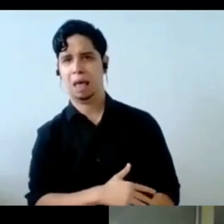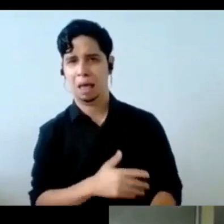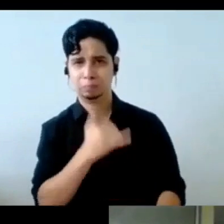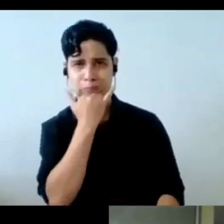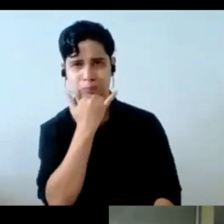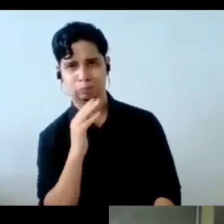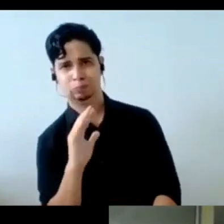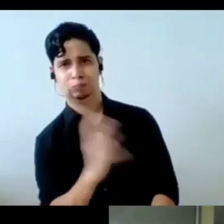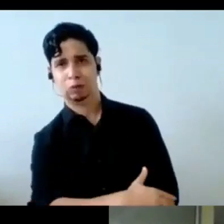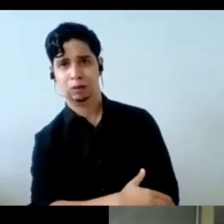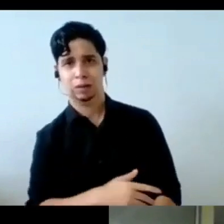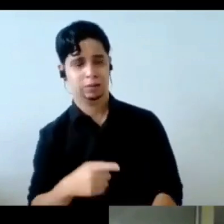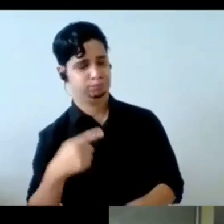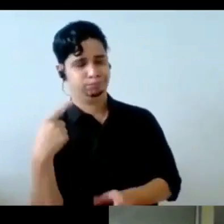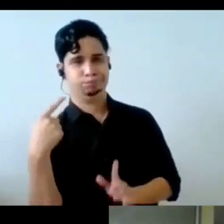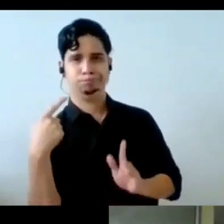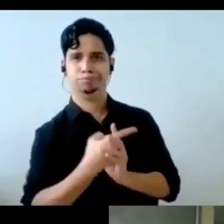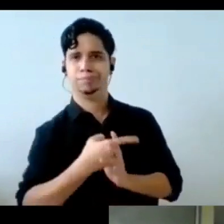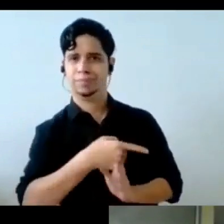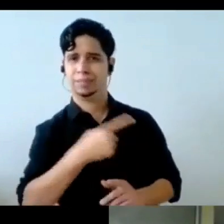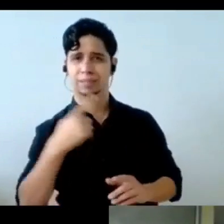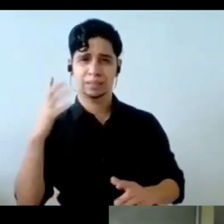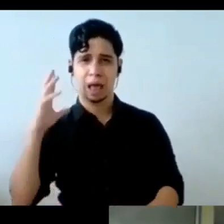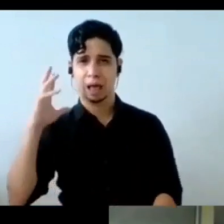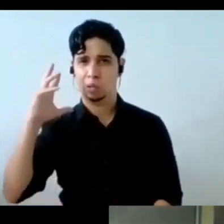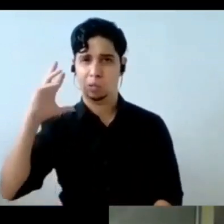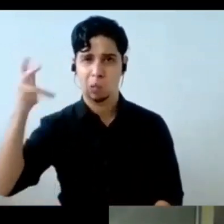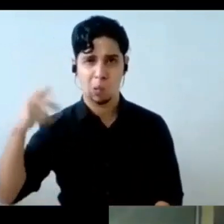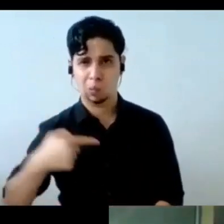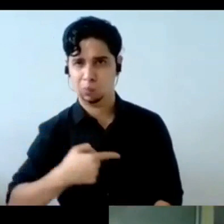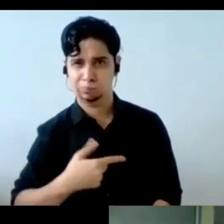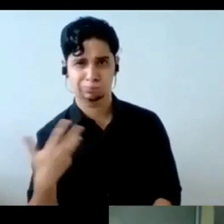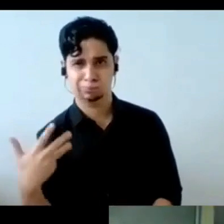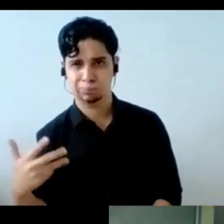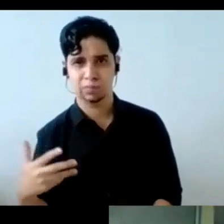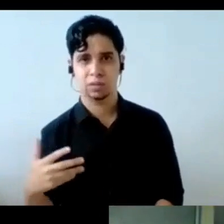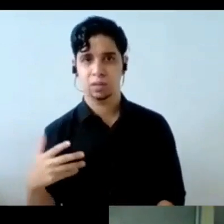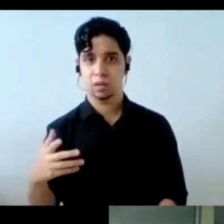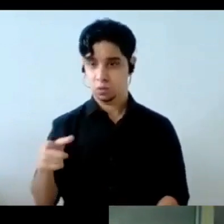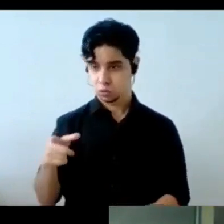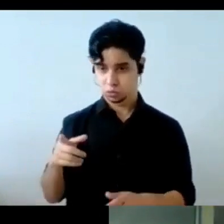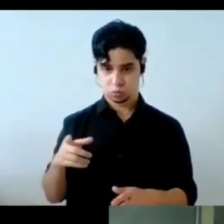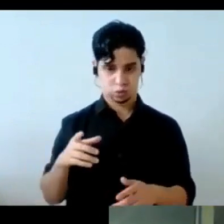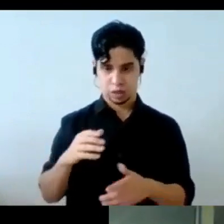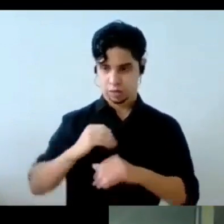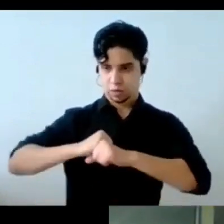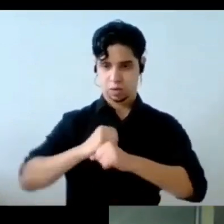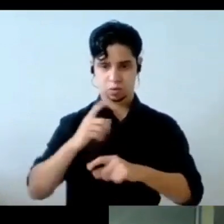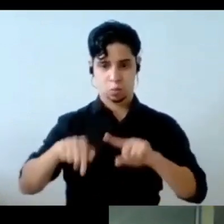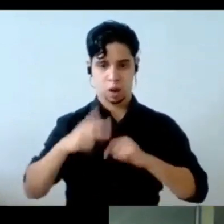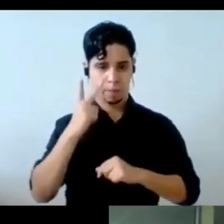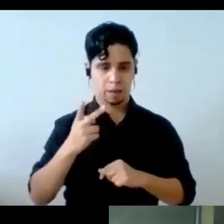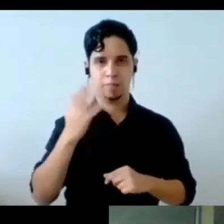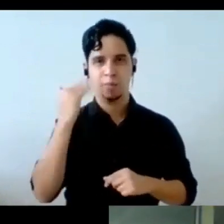que entonces lo estaban tildando como si estuviese él. Pues obviamente tú estás diciendo que tú te estás defendiendo de algo que no puedes ver, ¿verdad? Porque